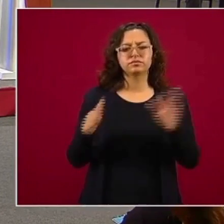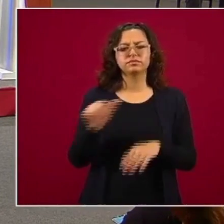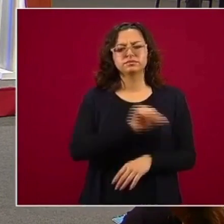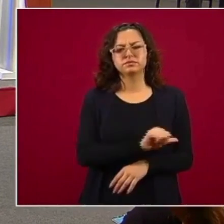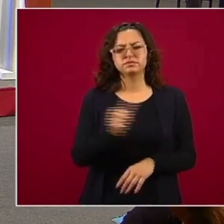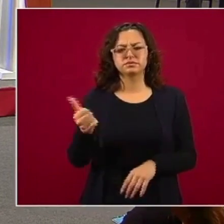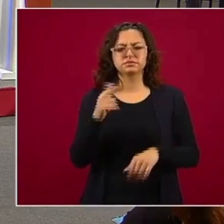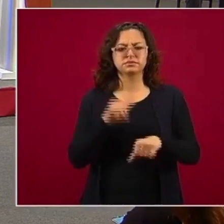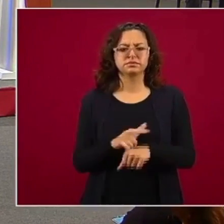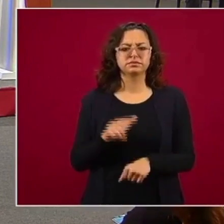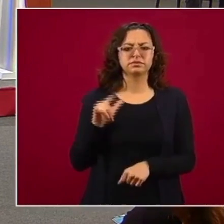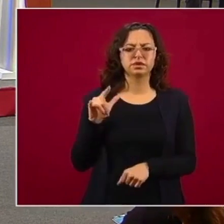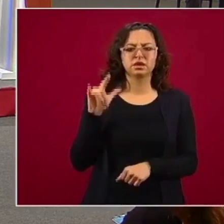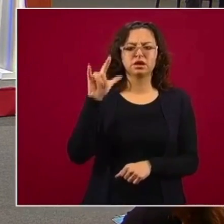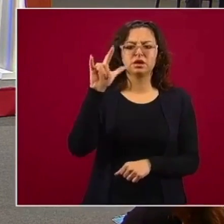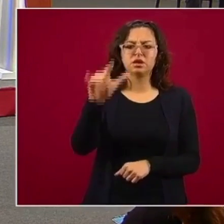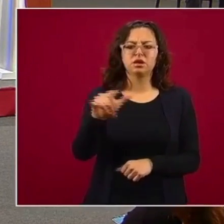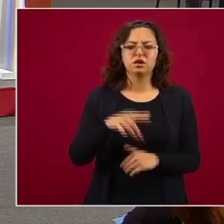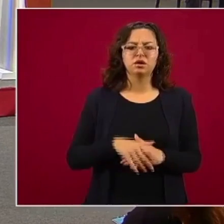en la siguiente lámina, por favor.